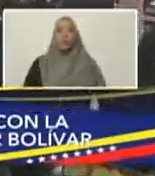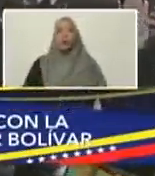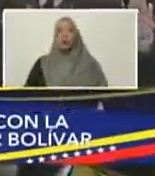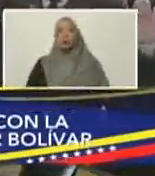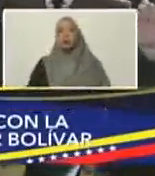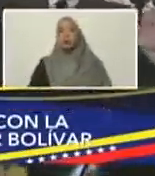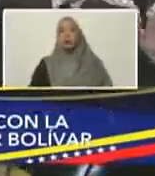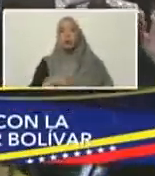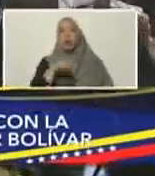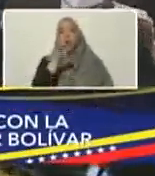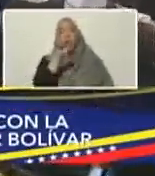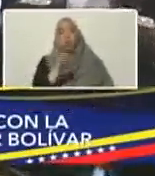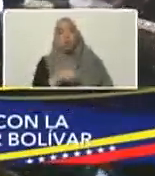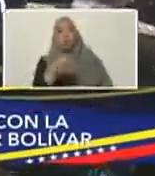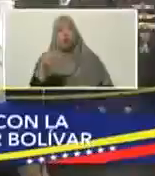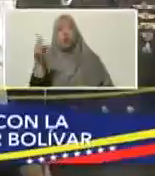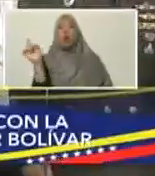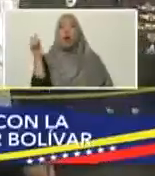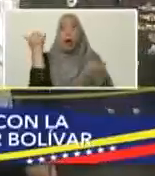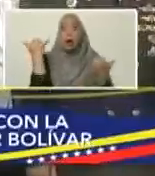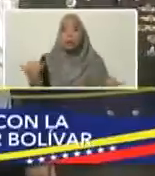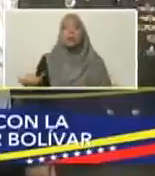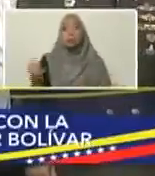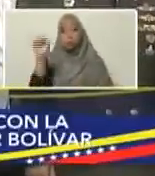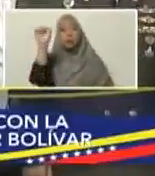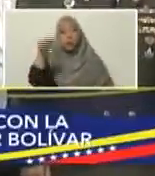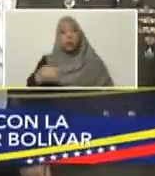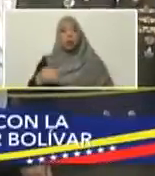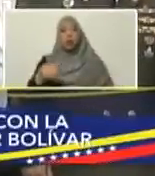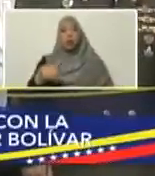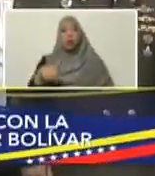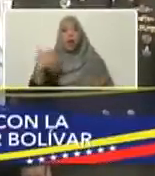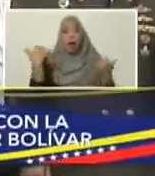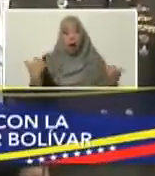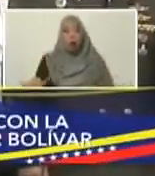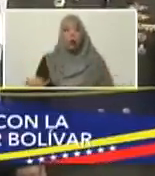Si así lo hicieren, como lo han jurado,